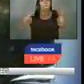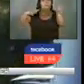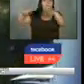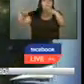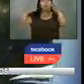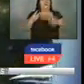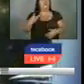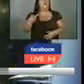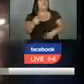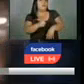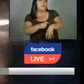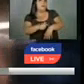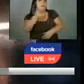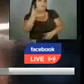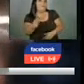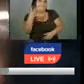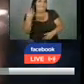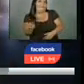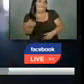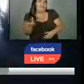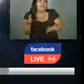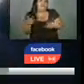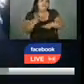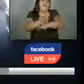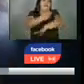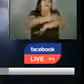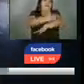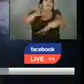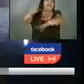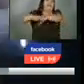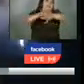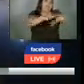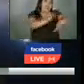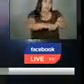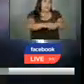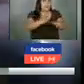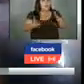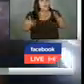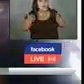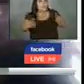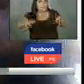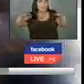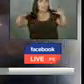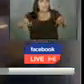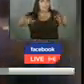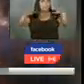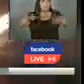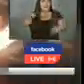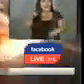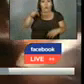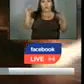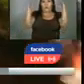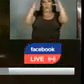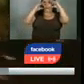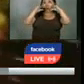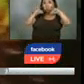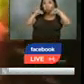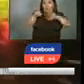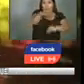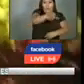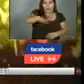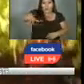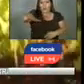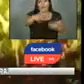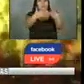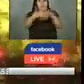los próximos días, por los que ya habían pronosticado afectaciones y lluvias desde esta noche en varios puntos